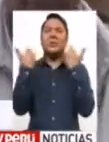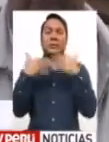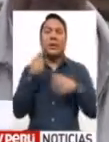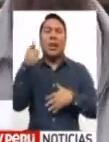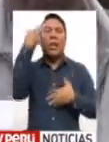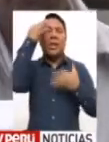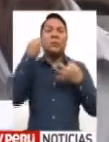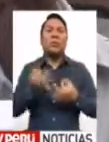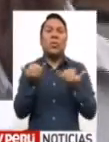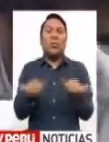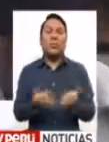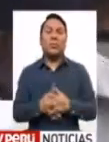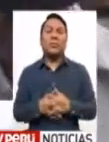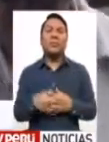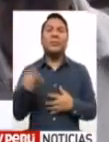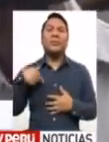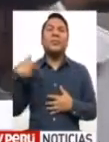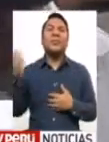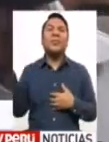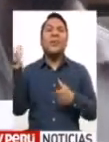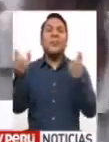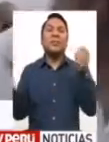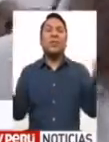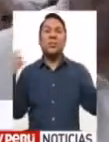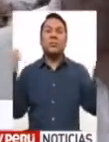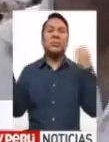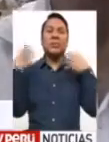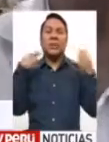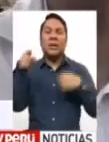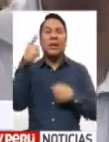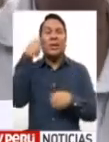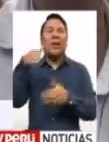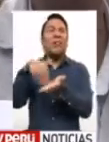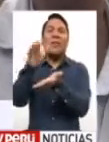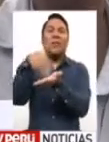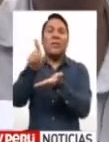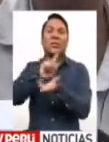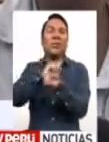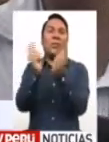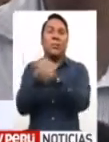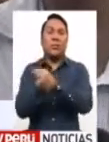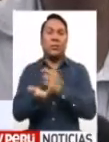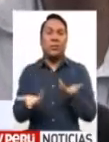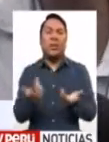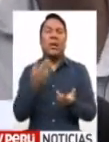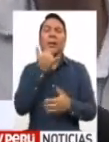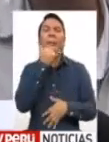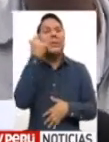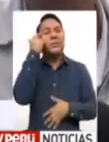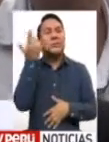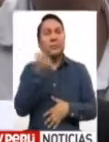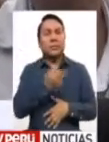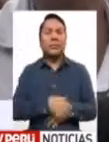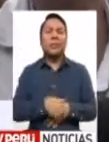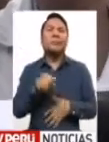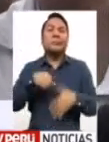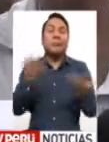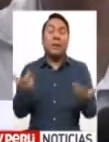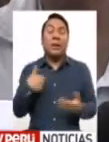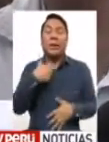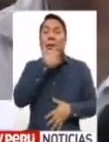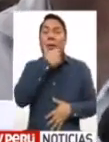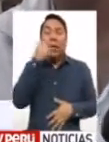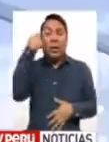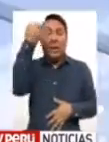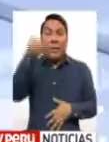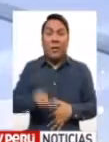sobre que hay un pedido de prisión pueda seguir o deba seguir en un cargo en el ejecutivo si las sospechas son pongas